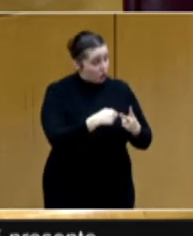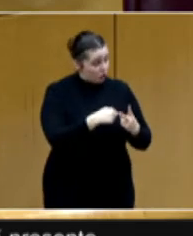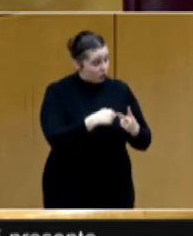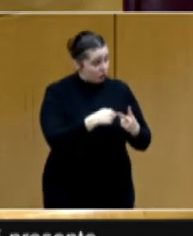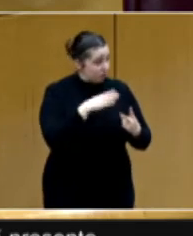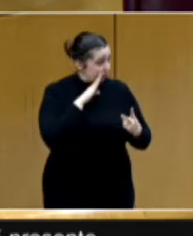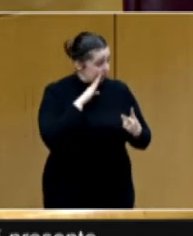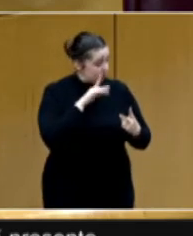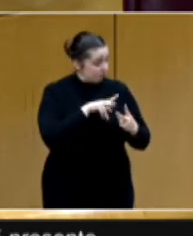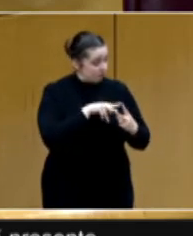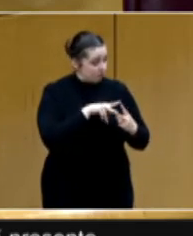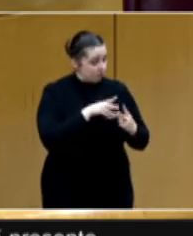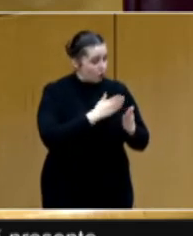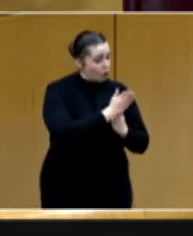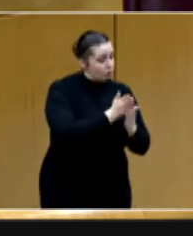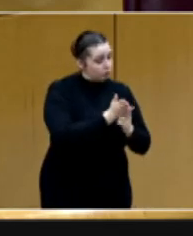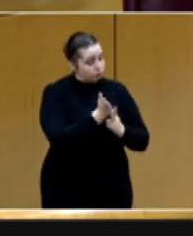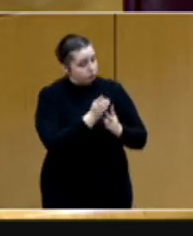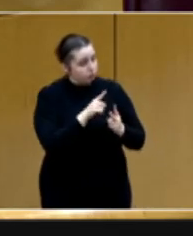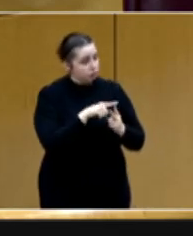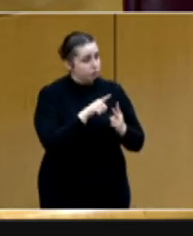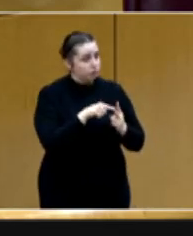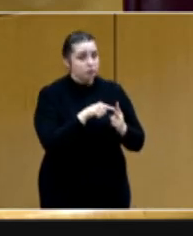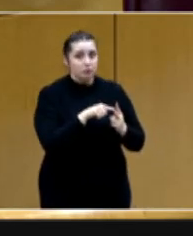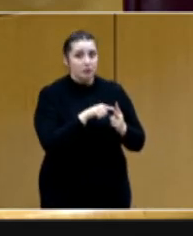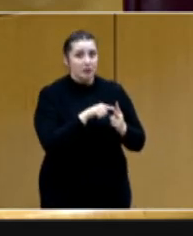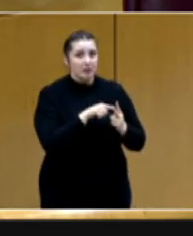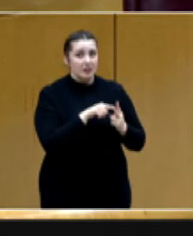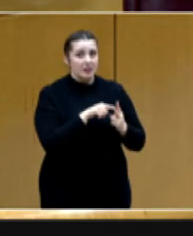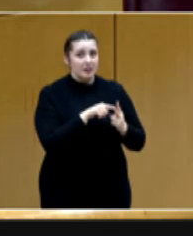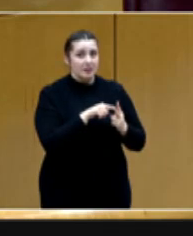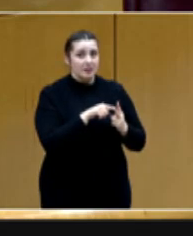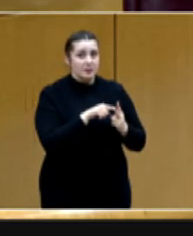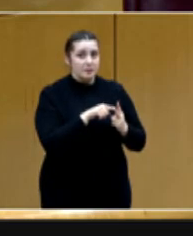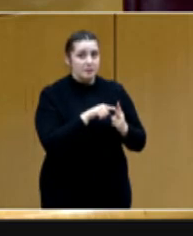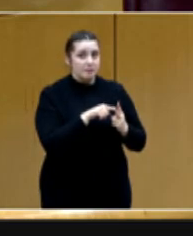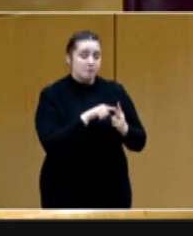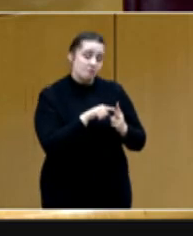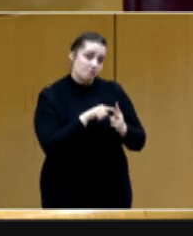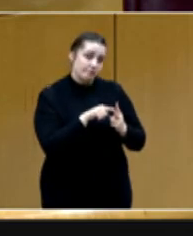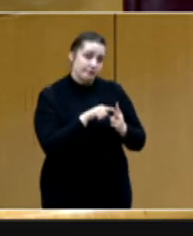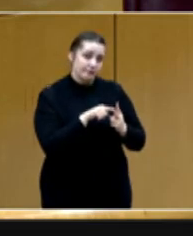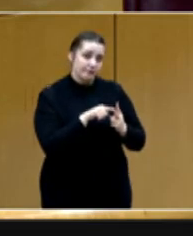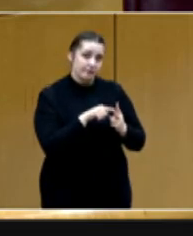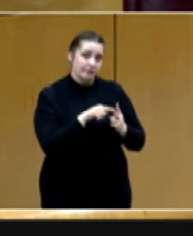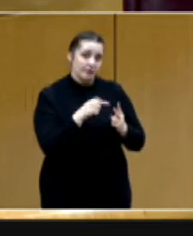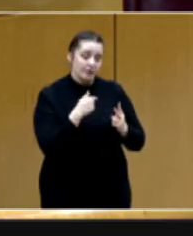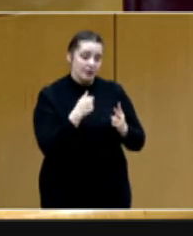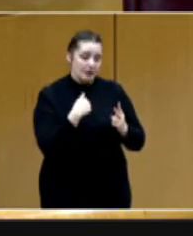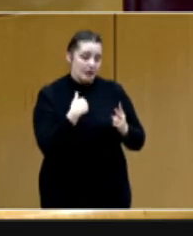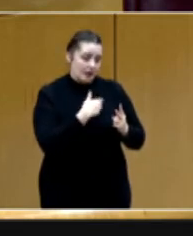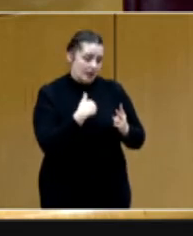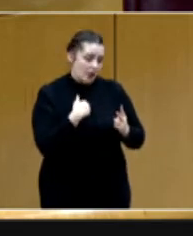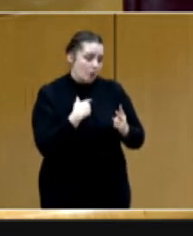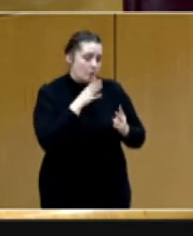de estos de esta doble condición pues será la base que de pie a mis